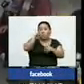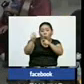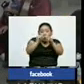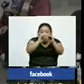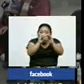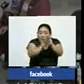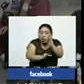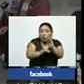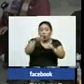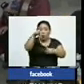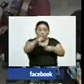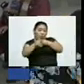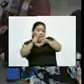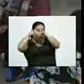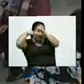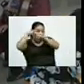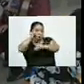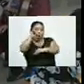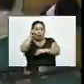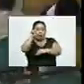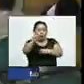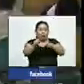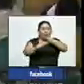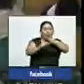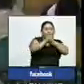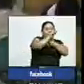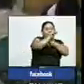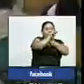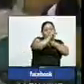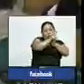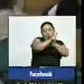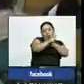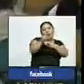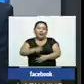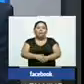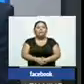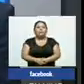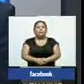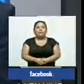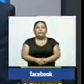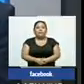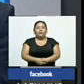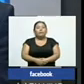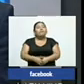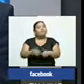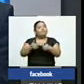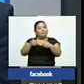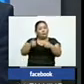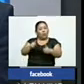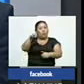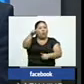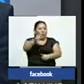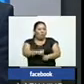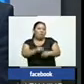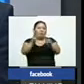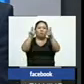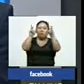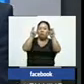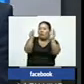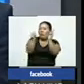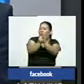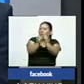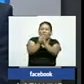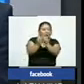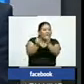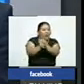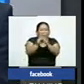Con imágenes de José Zelaya, Emanuel Boquín, Noticiero TVM. Así es, vamos a hablar ahora de la crisis migratoria